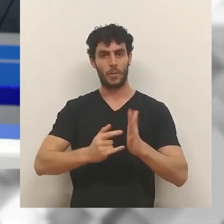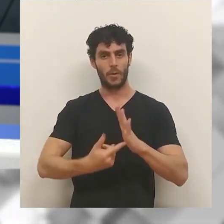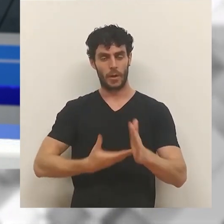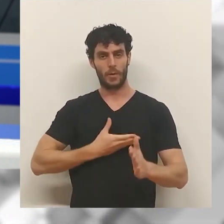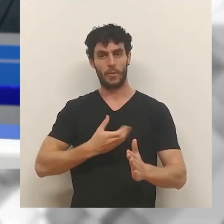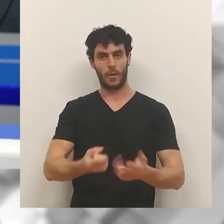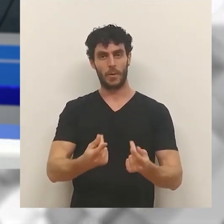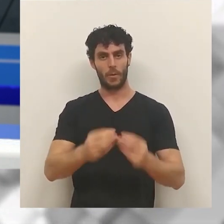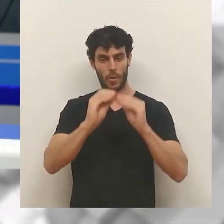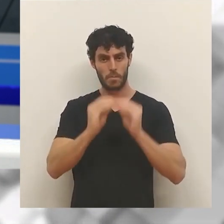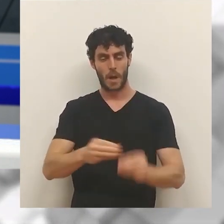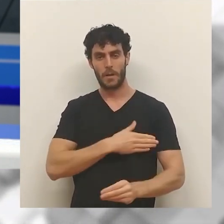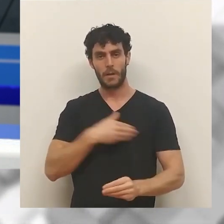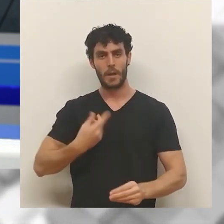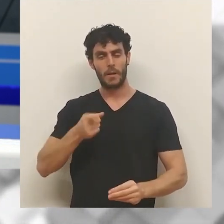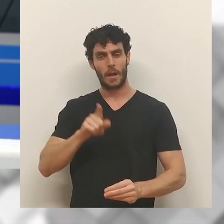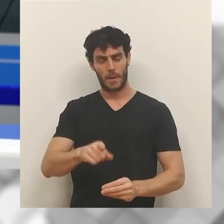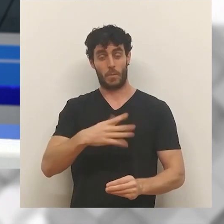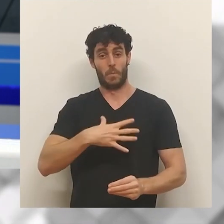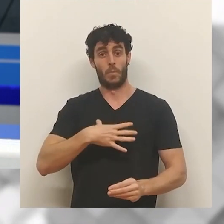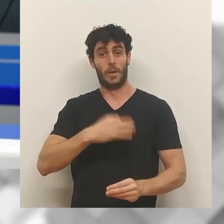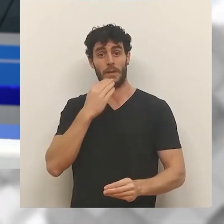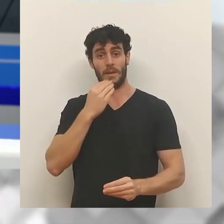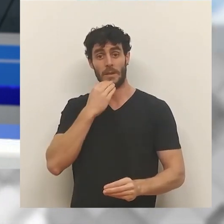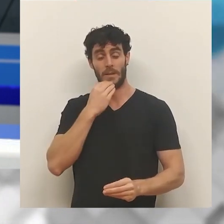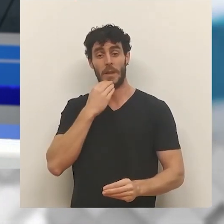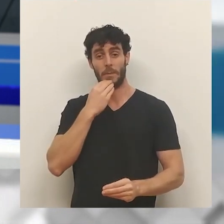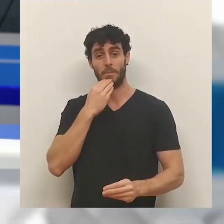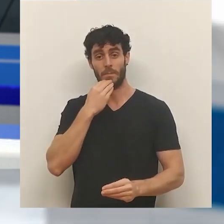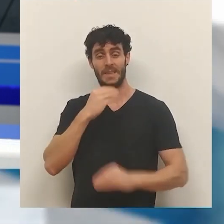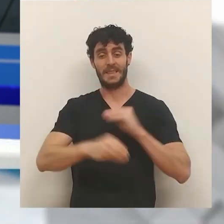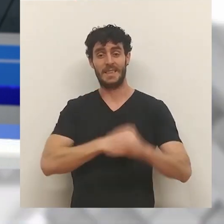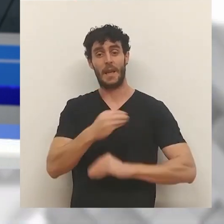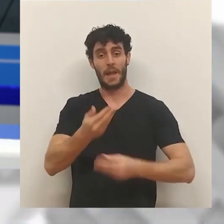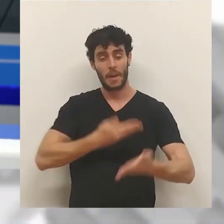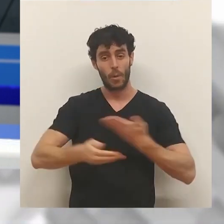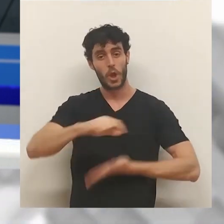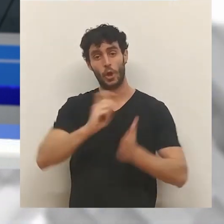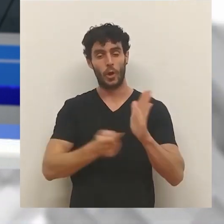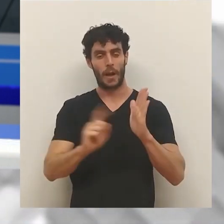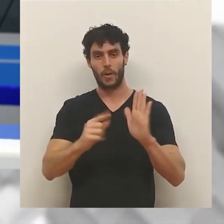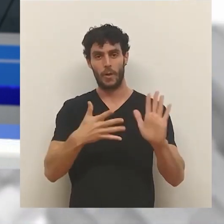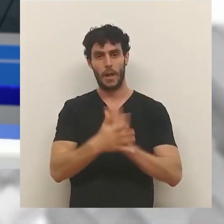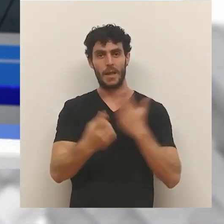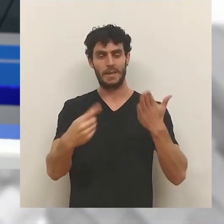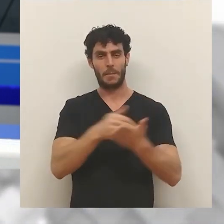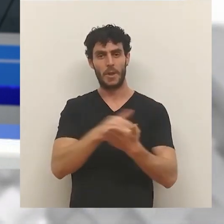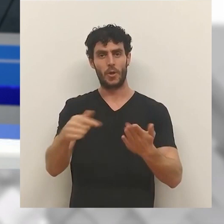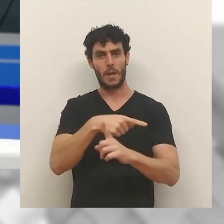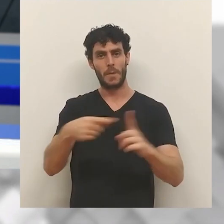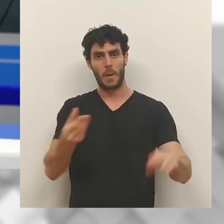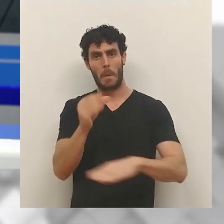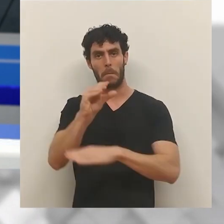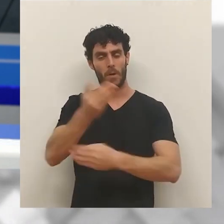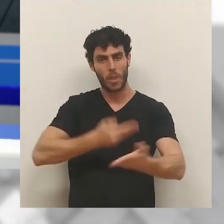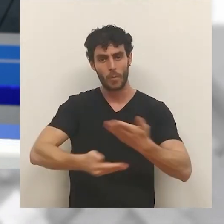El MITMA está estudiando los proyectos que el gobierno local pretende modificar y contempla que de producirse la devolución no sea total, es decir,